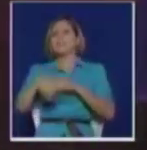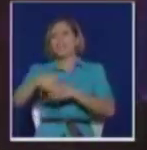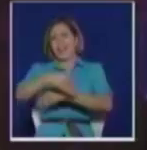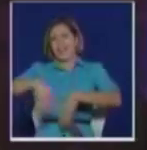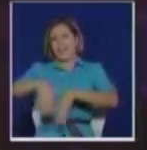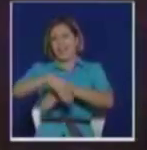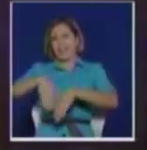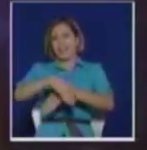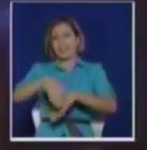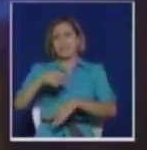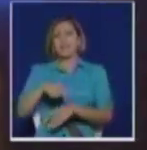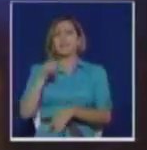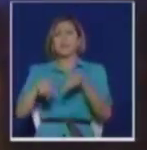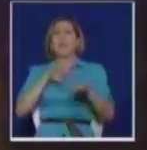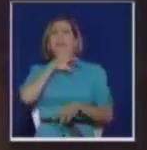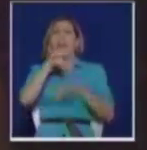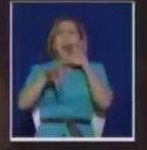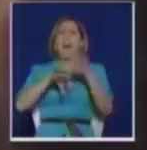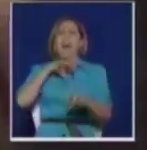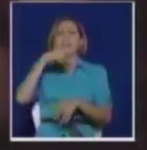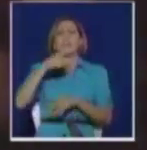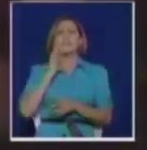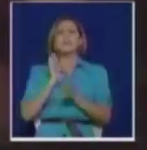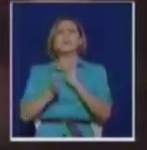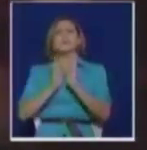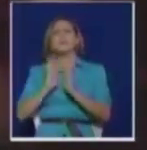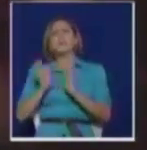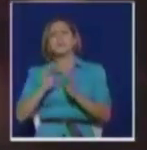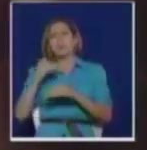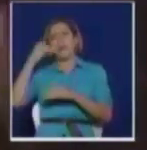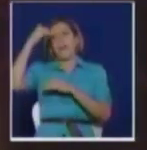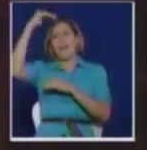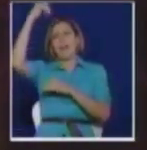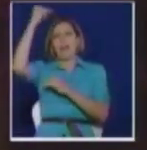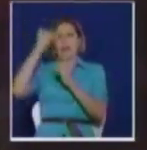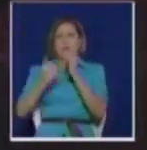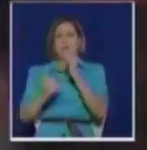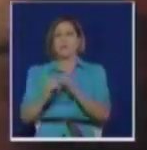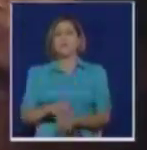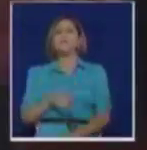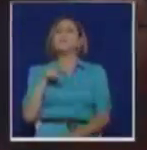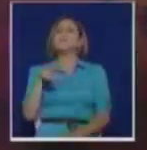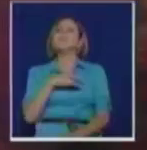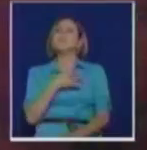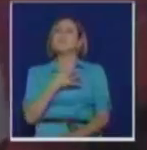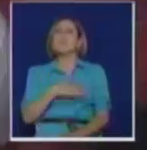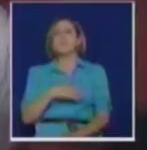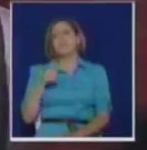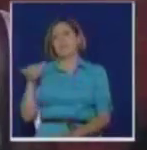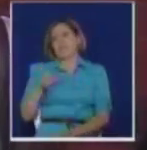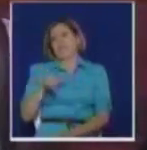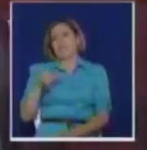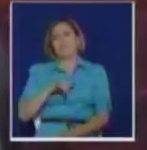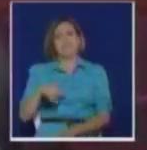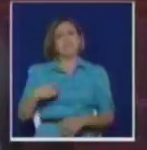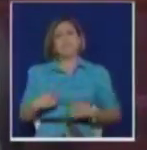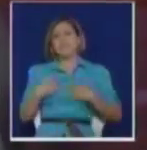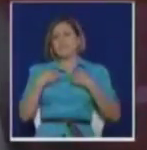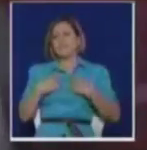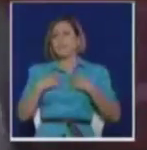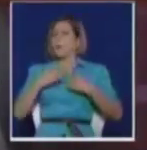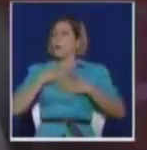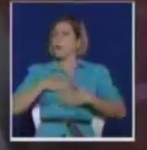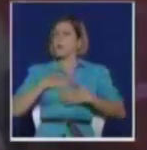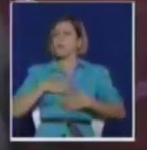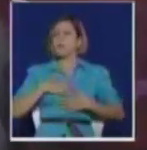pero otros salones ya empezaron a gritar, a correr, porque igual estábamos en los pisos muy altos. ¿Y a usted cómo le fue? Pues igual, todos estábamos en calma